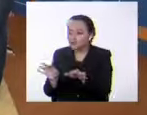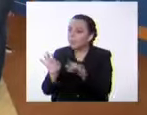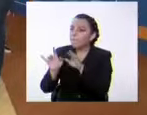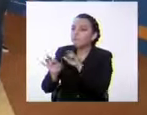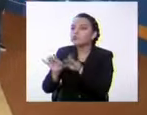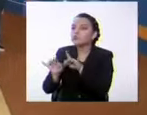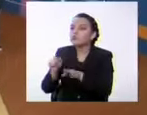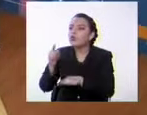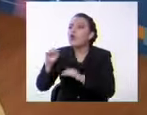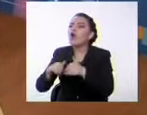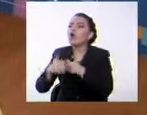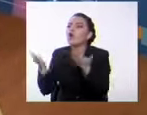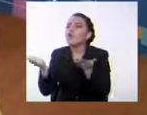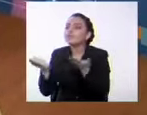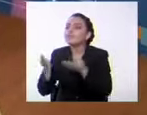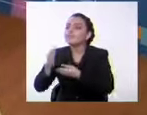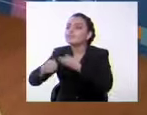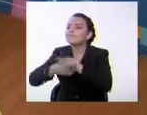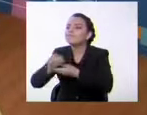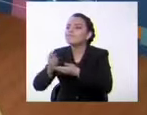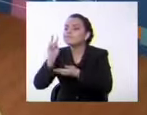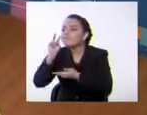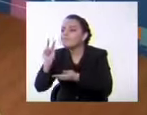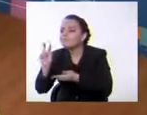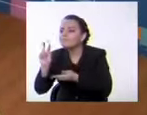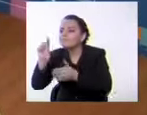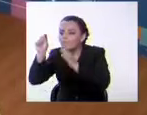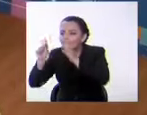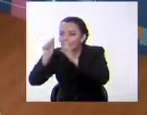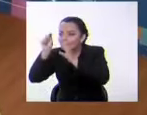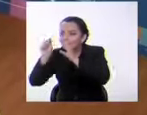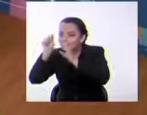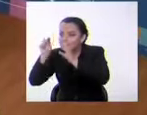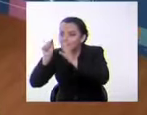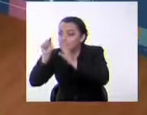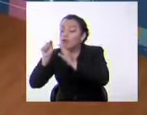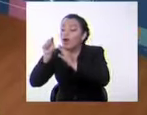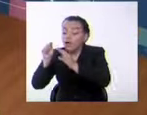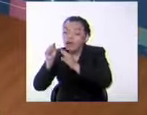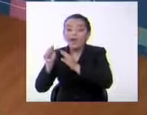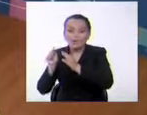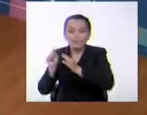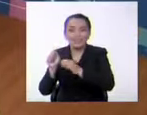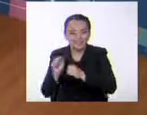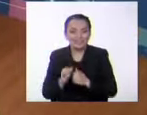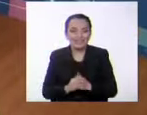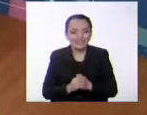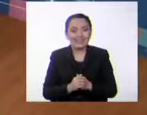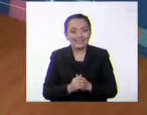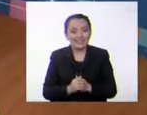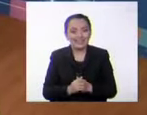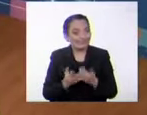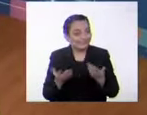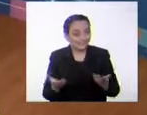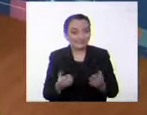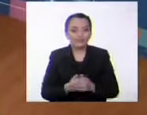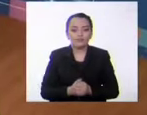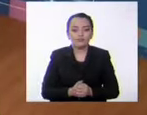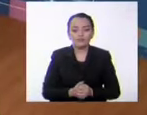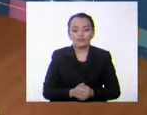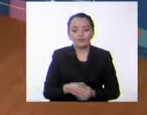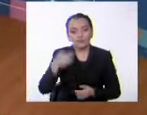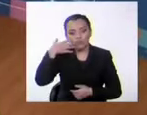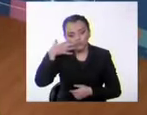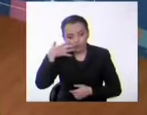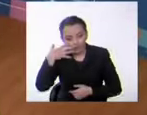cambio cultural. Bueno, vamos a tratar de explicarles a nuestros amiguitos y amiguitas con un ejemplo. Yo creo que vos me lo traías, una historia